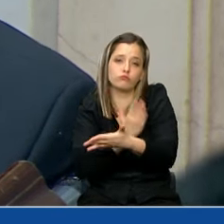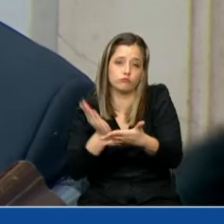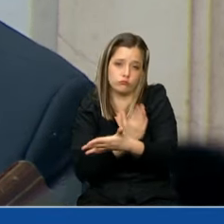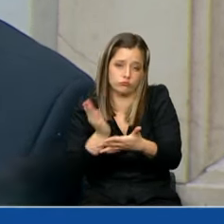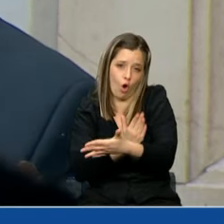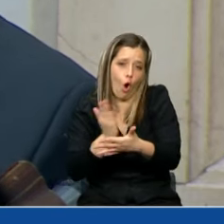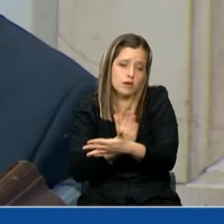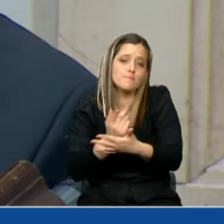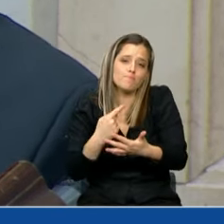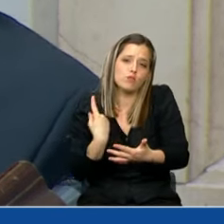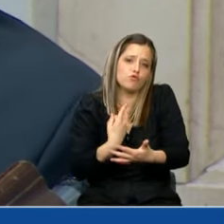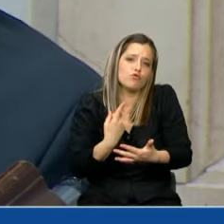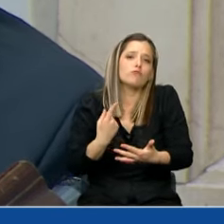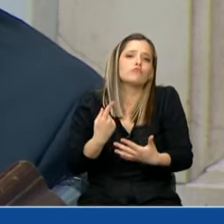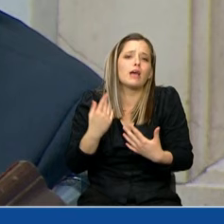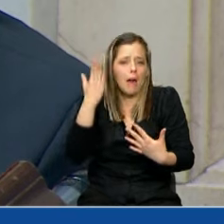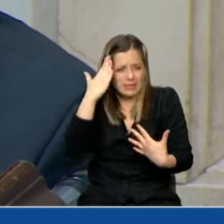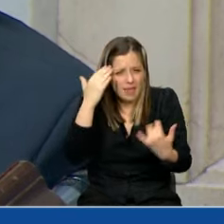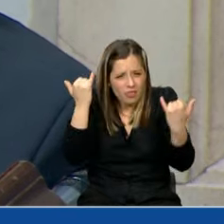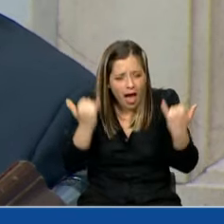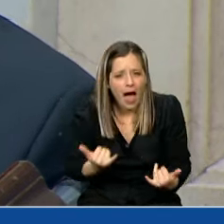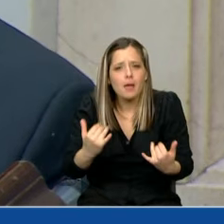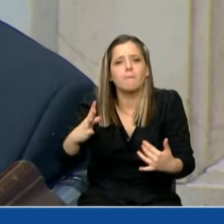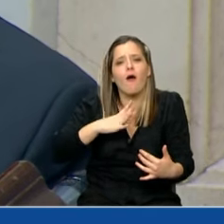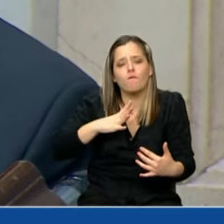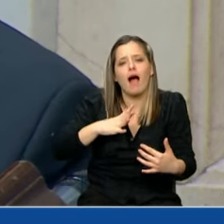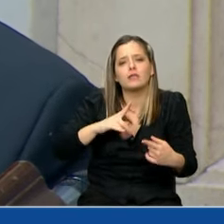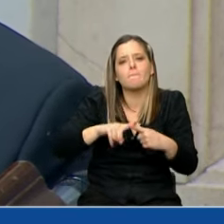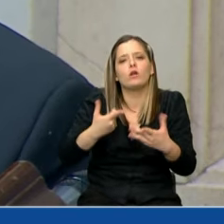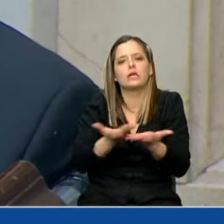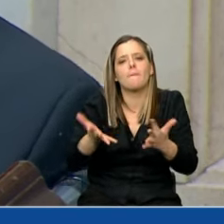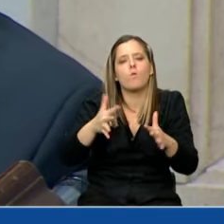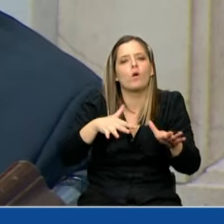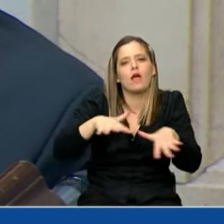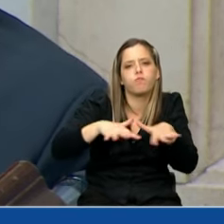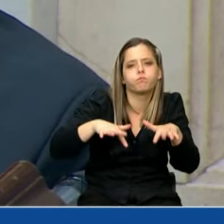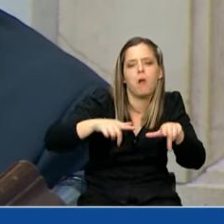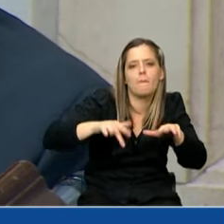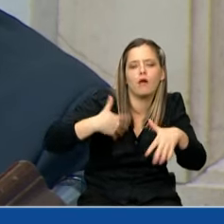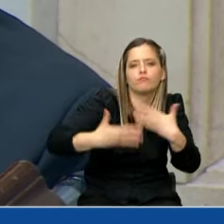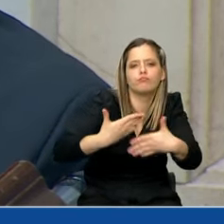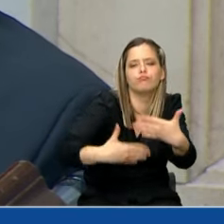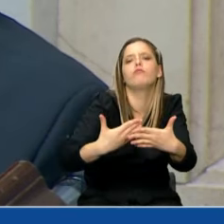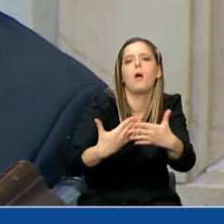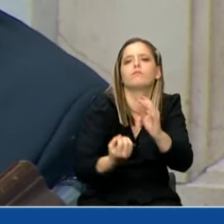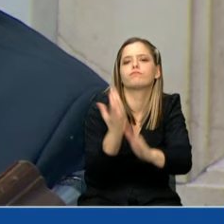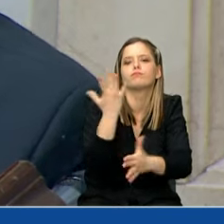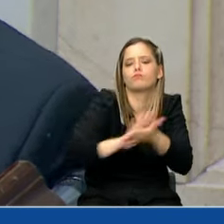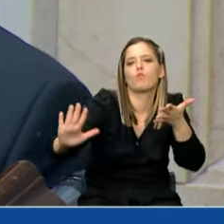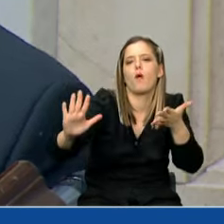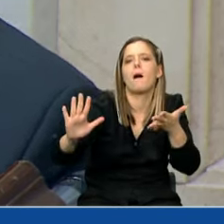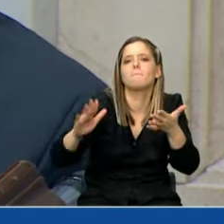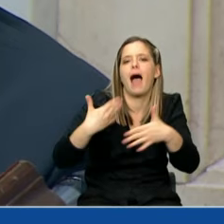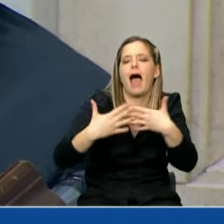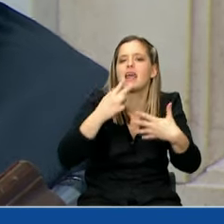República Argentina lo que está faltando son políticas públicas innovadoras y modernas para realizar una verdadera transición energética Muchas